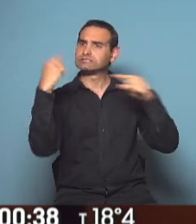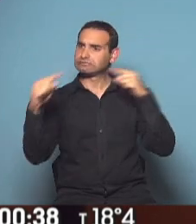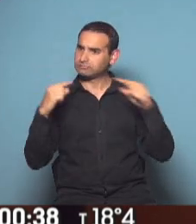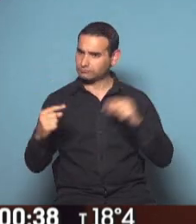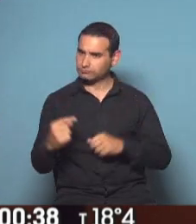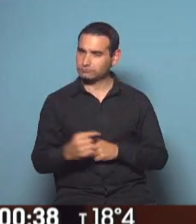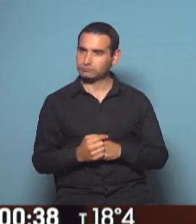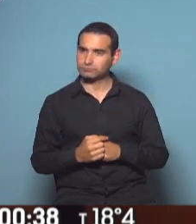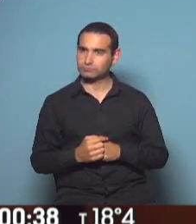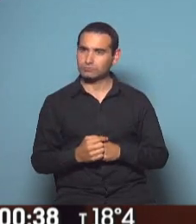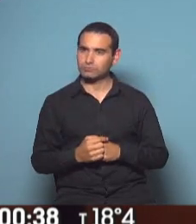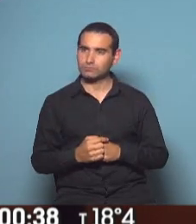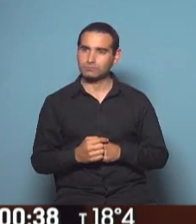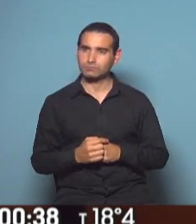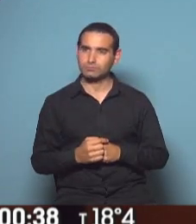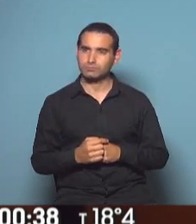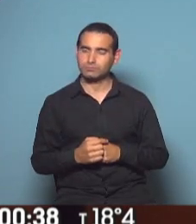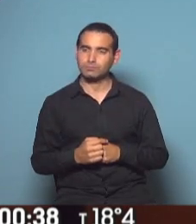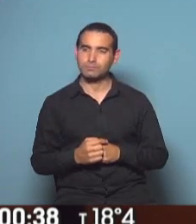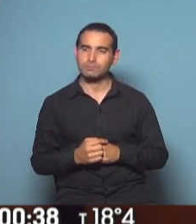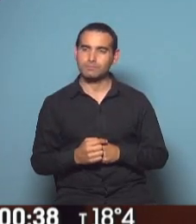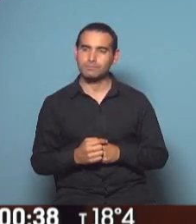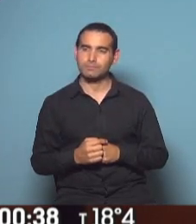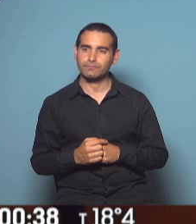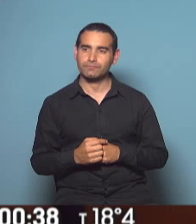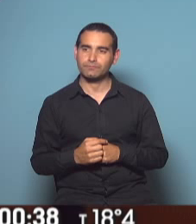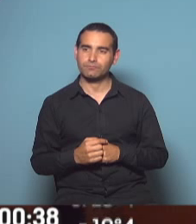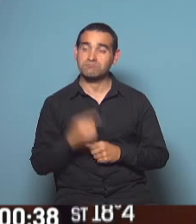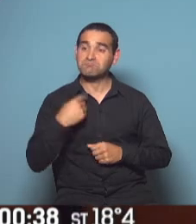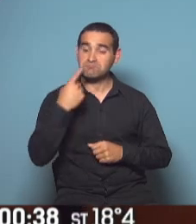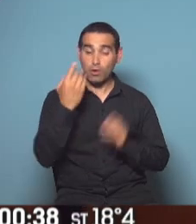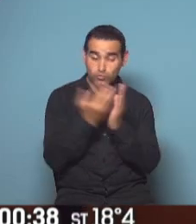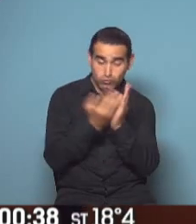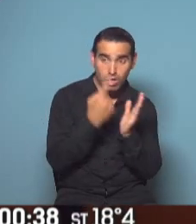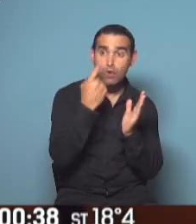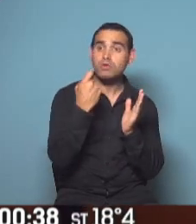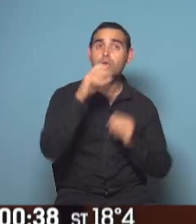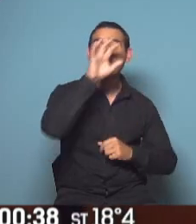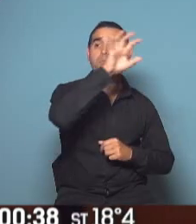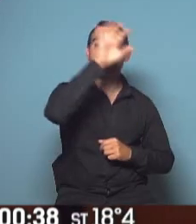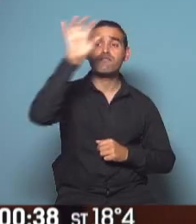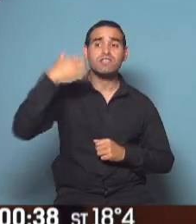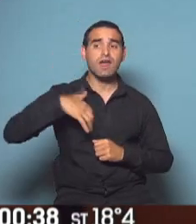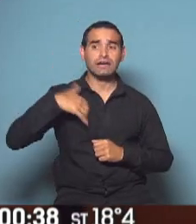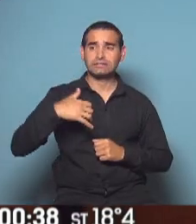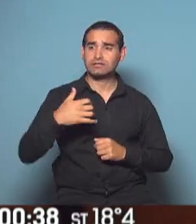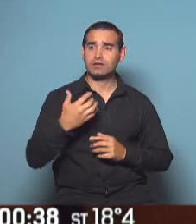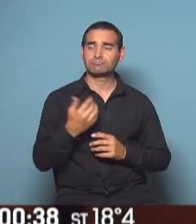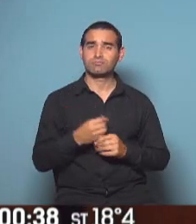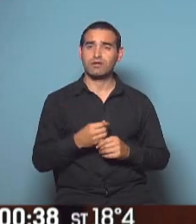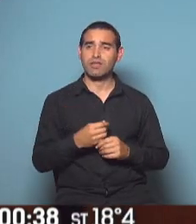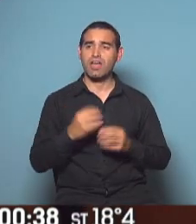y desarrollando una serie de estrategias de medición de esto, ocurre que en varias provincias argentinas los niveles de democracia son bajos,